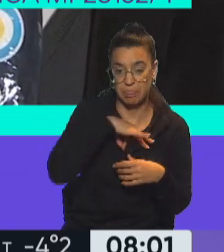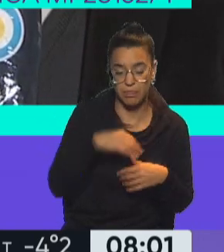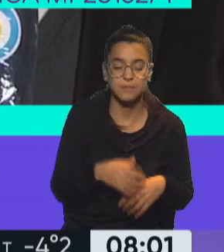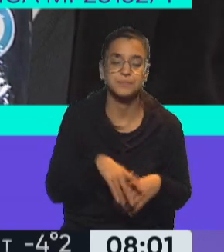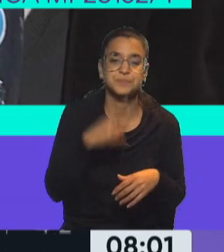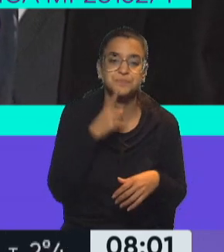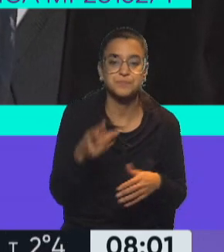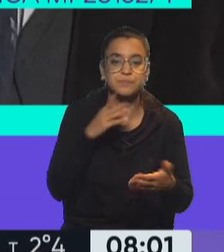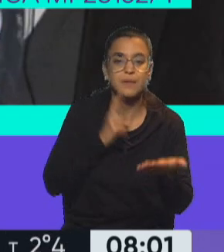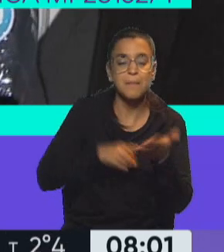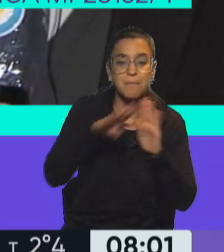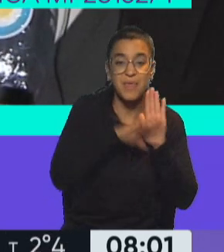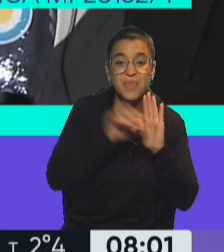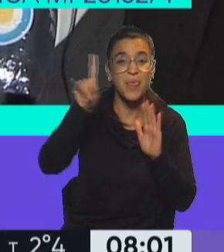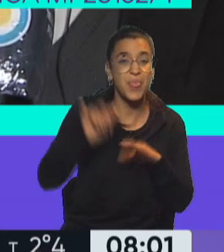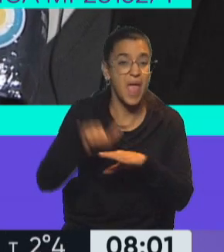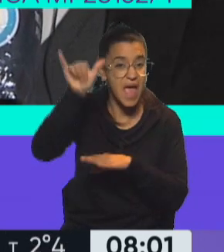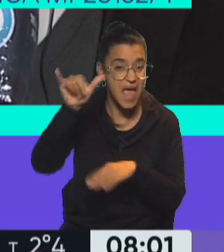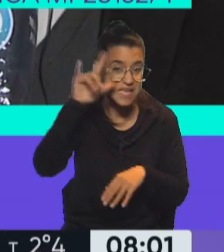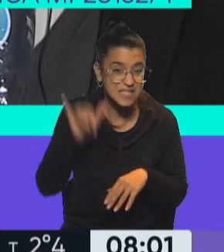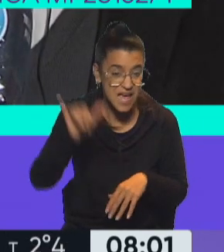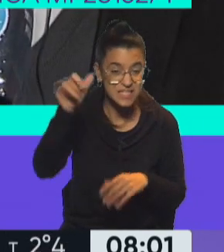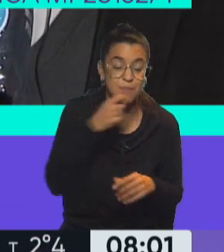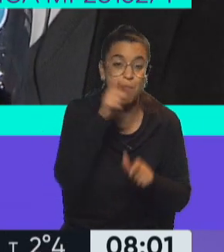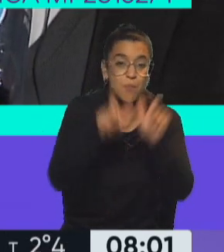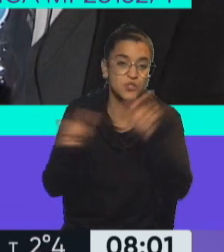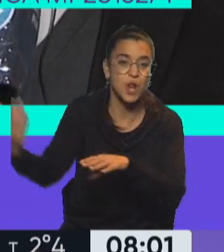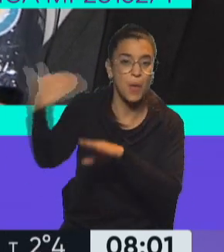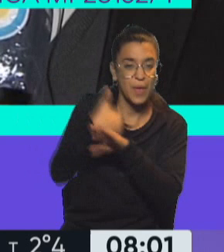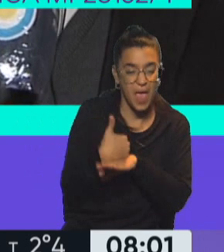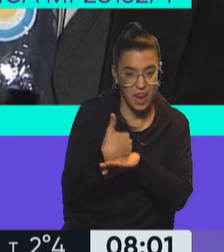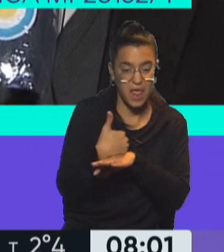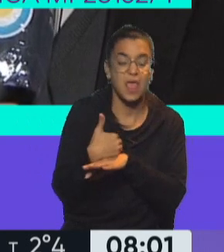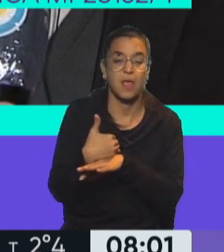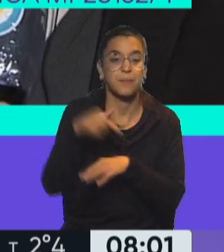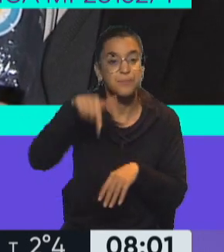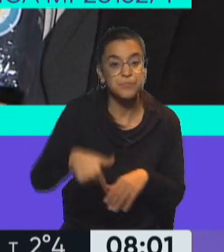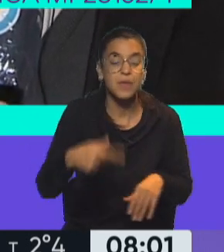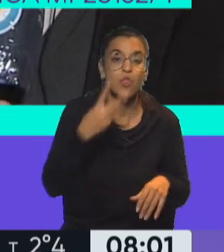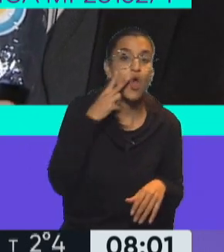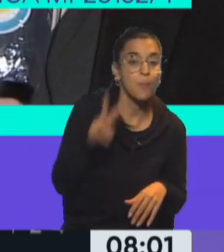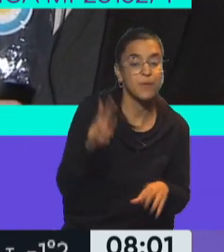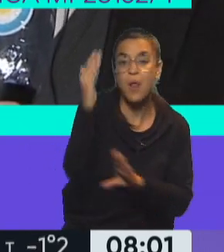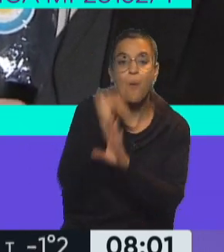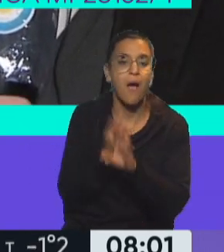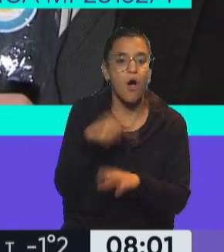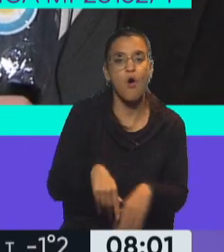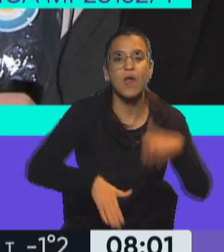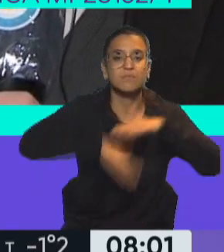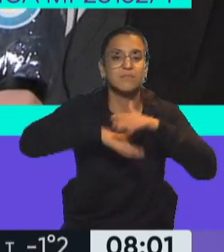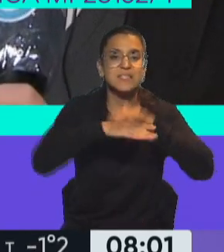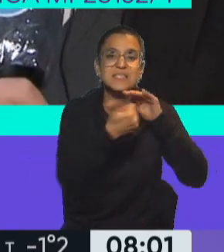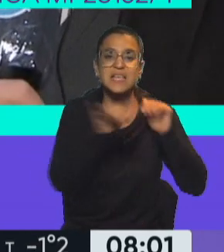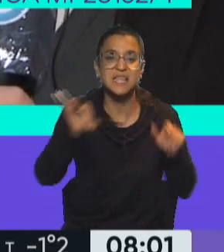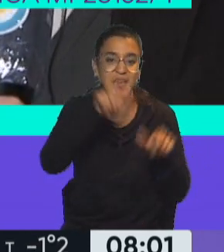en el Aeropuerto Internacional de Ezeiza en relación a la cantidad de personas que vengan, pasajeros, en este caso, que se bajó de 2.000 a 600. ¿Y a usted le parece que